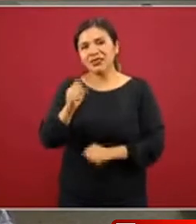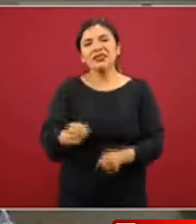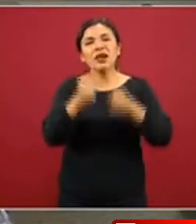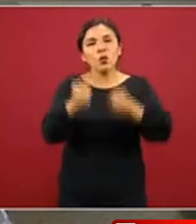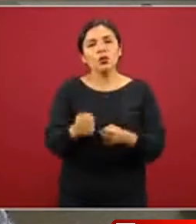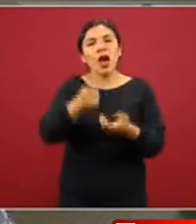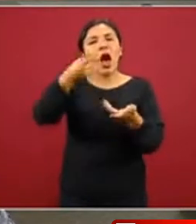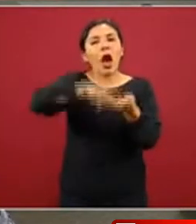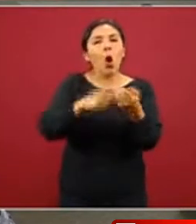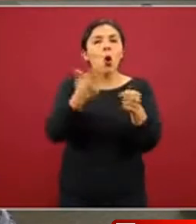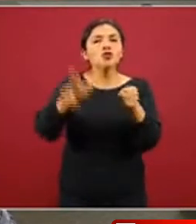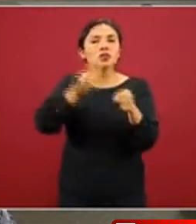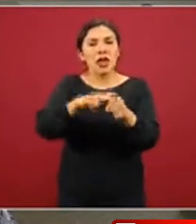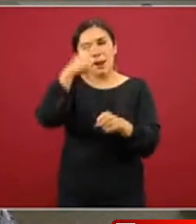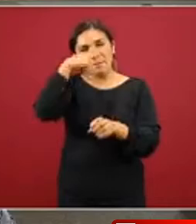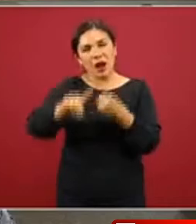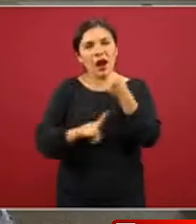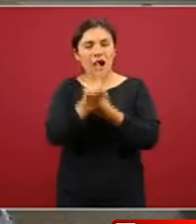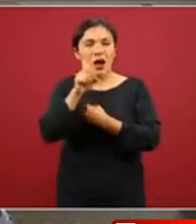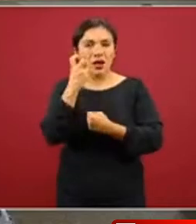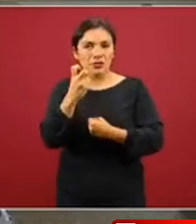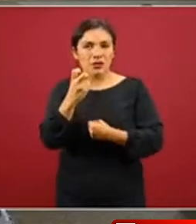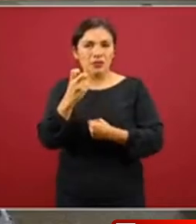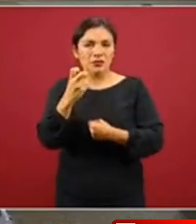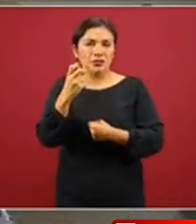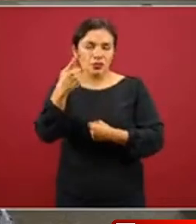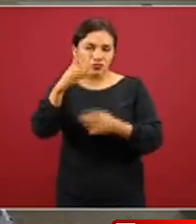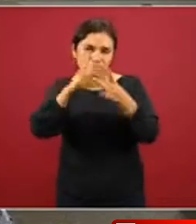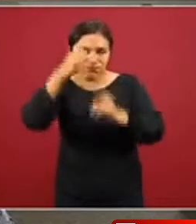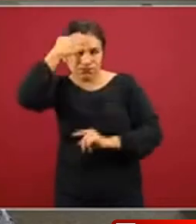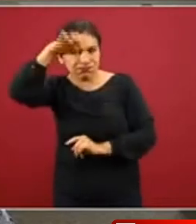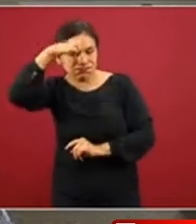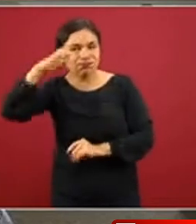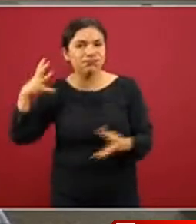seguridad hospitalaria durante catástrofes y toda su experiencia.